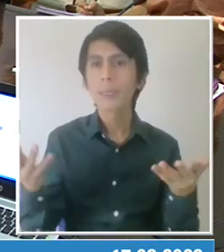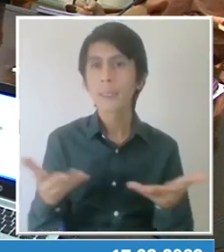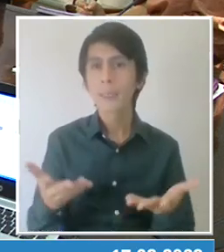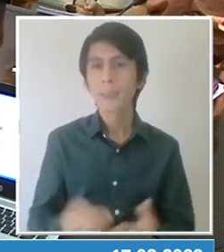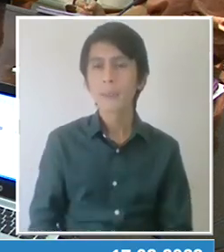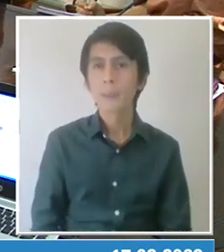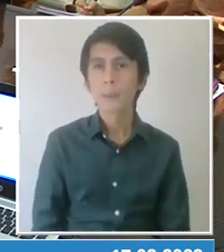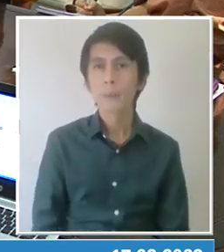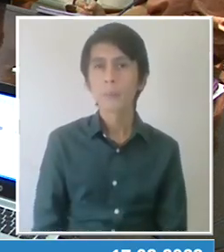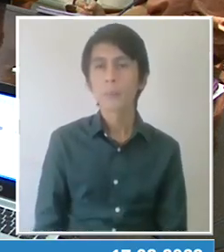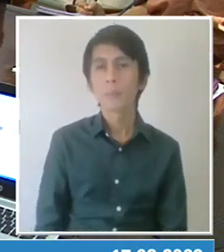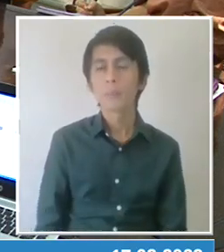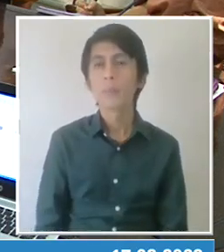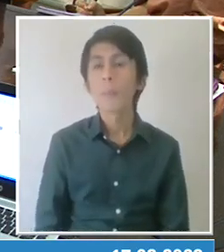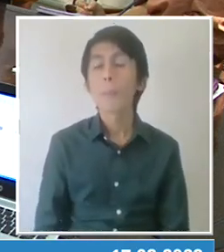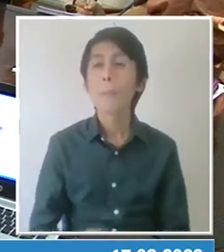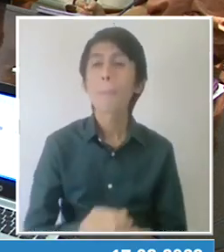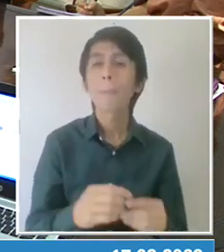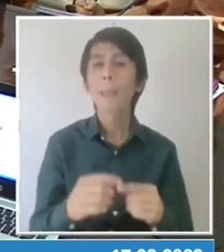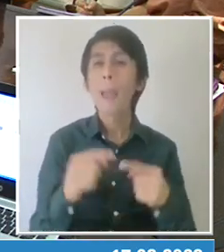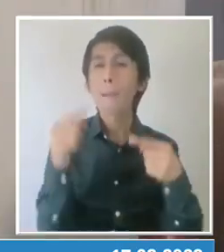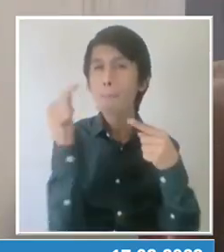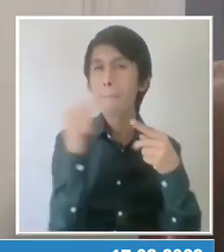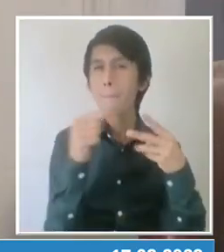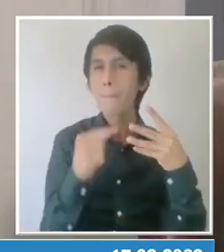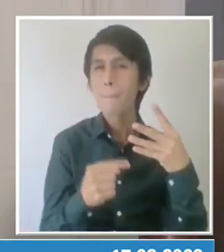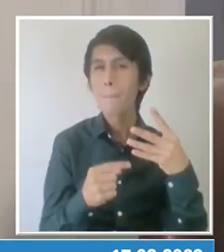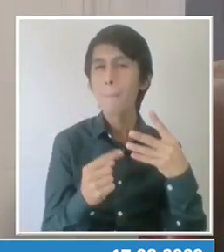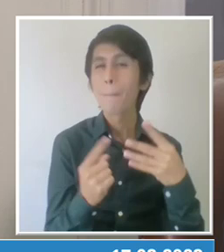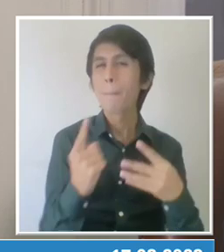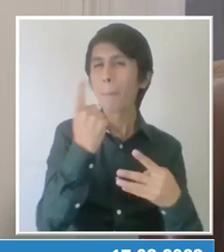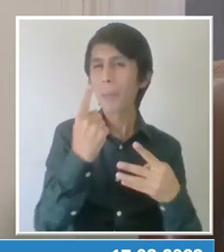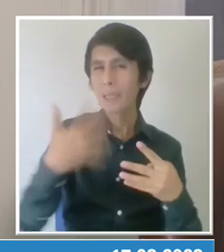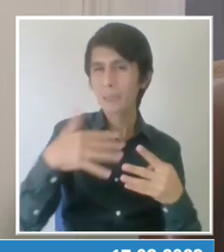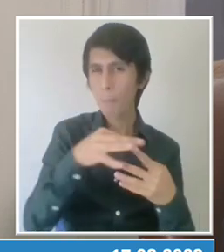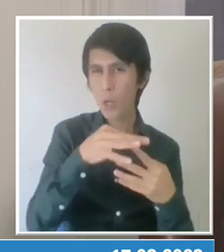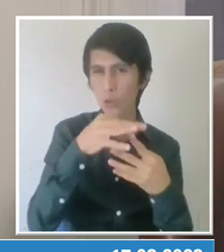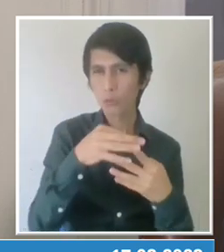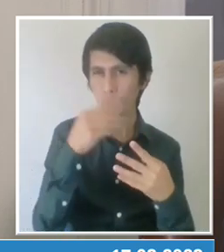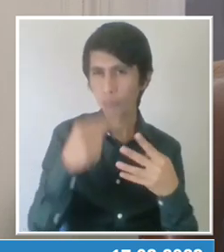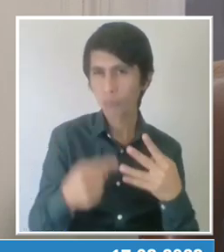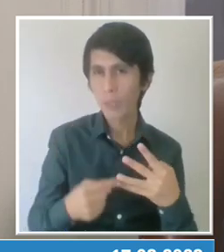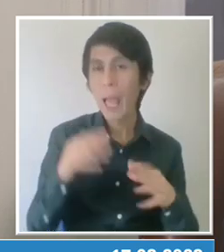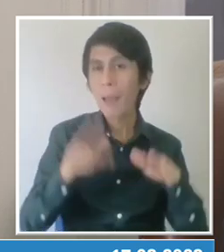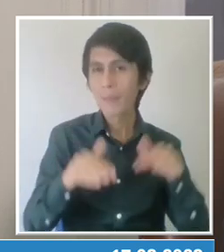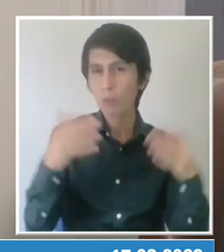los principios suelen a veces intercambiarse con el concepto de valores.